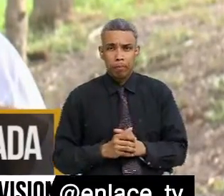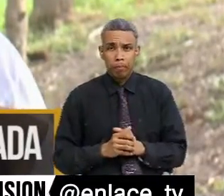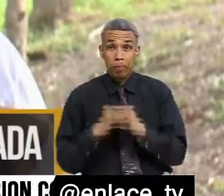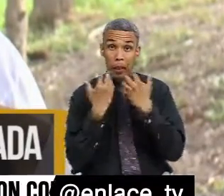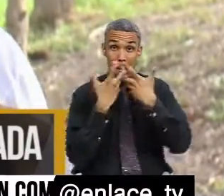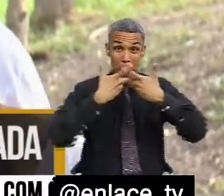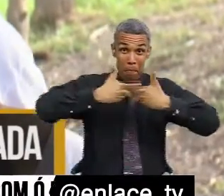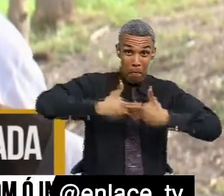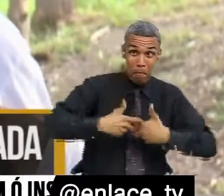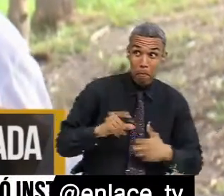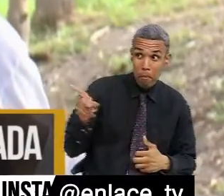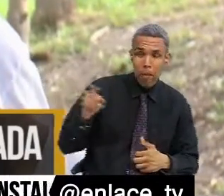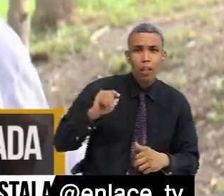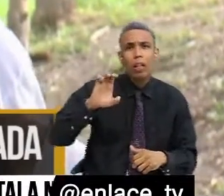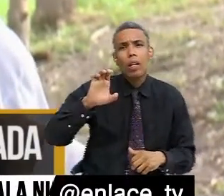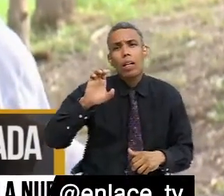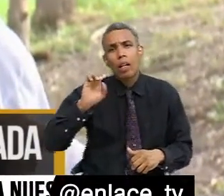empresa